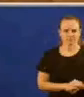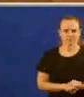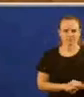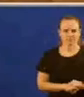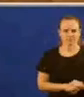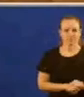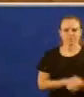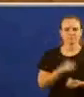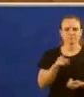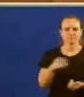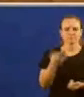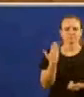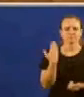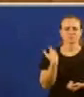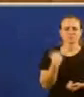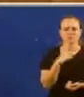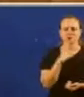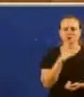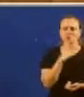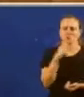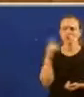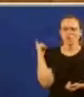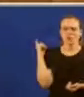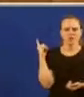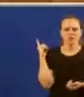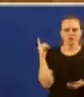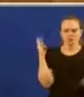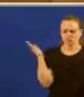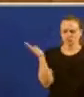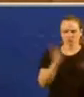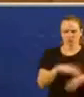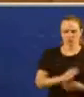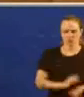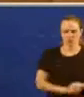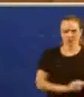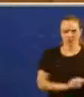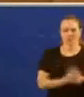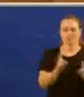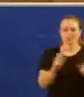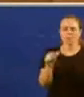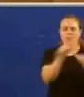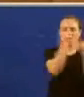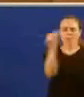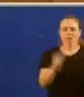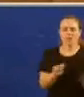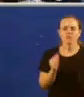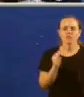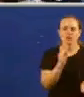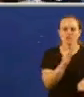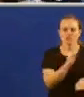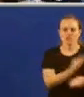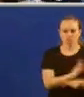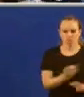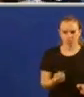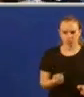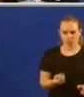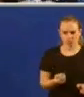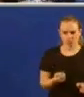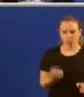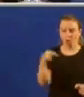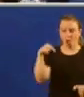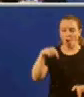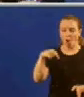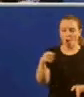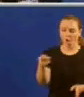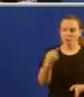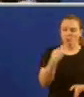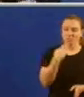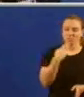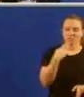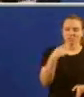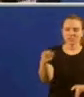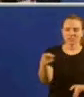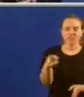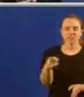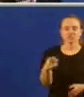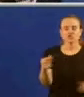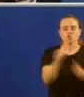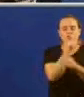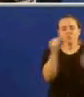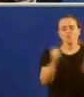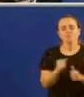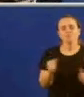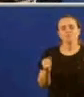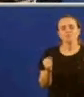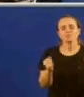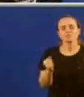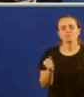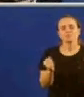un ano desaparecido no debate do modelo de financiamento. Oxe díxonos que o noso modelo de financiamento con que non vai pactar é con Madrid e con